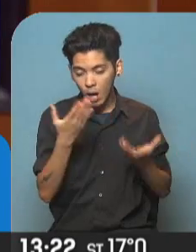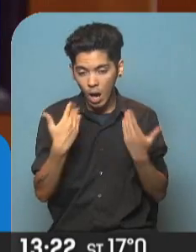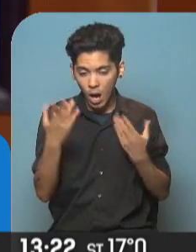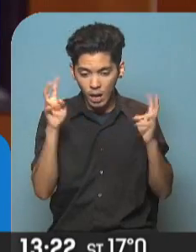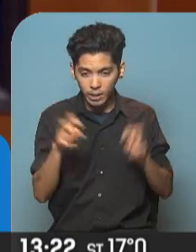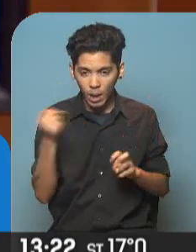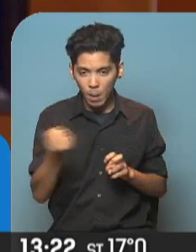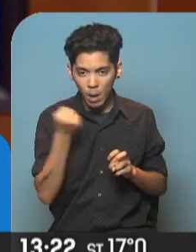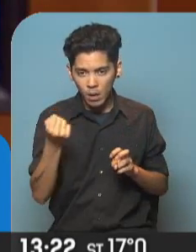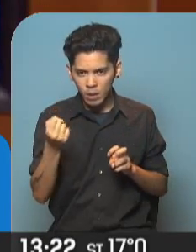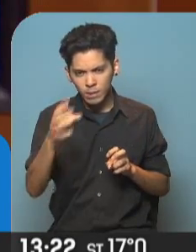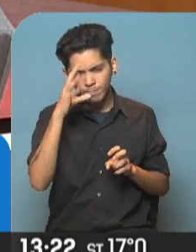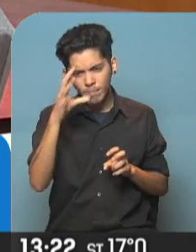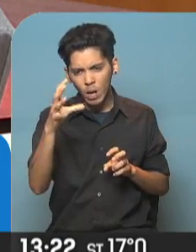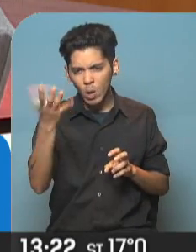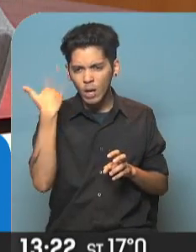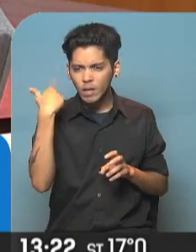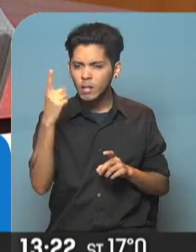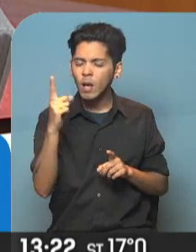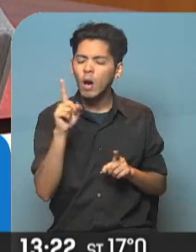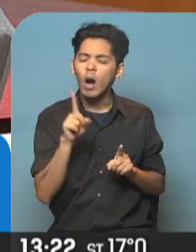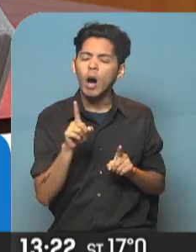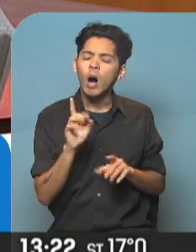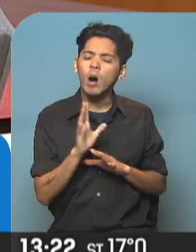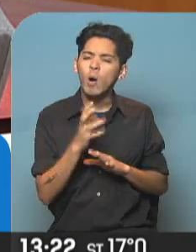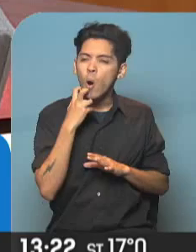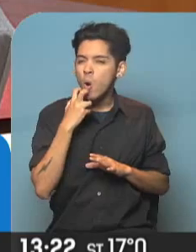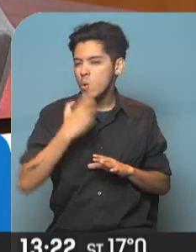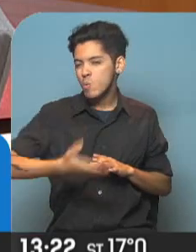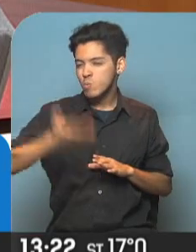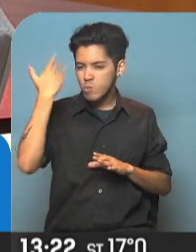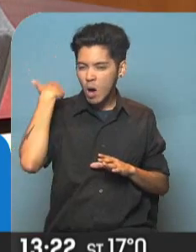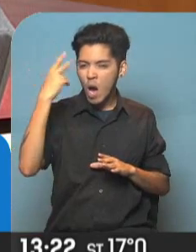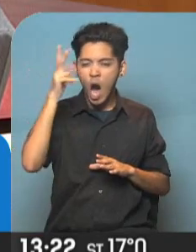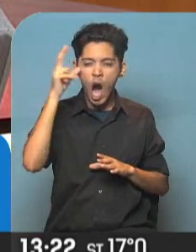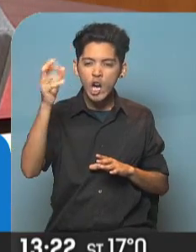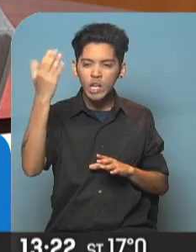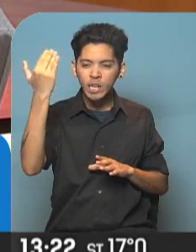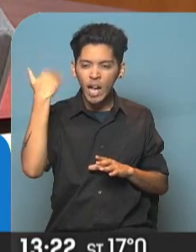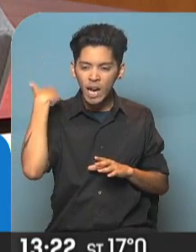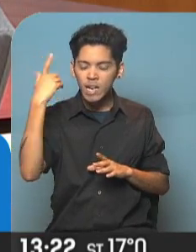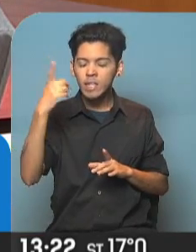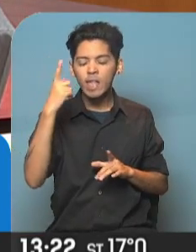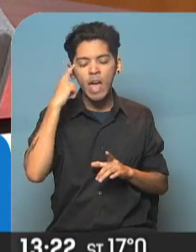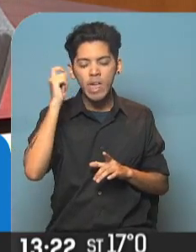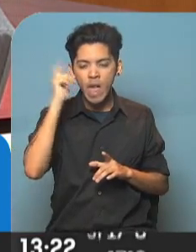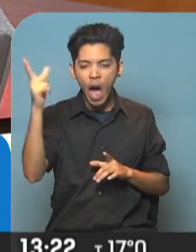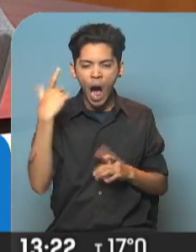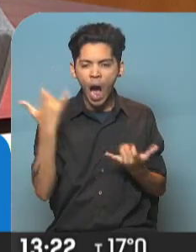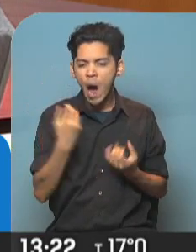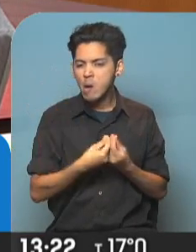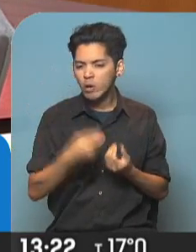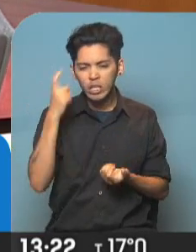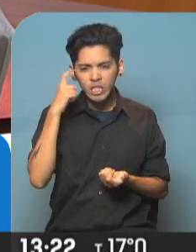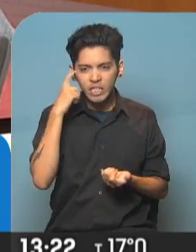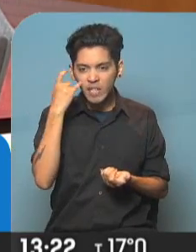tan importantes. Pues es que me acuerdo una vieja premisa, ¿no?, de la década del 80, ¿no?, cuando había muchísimos psicólogos